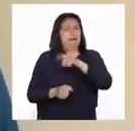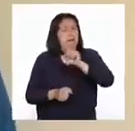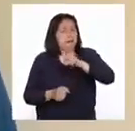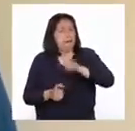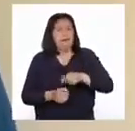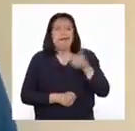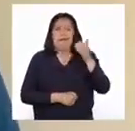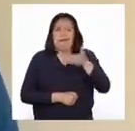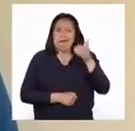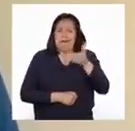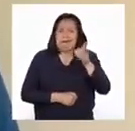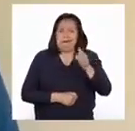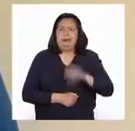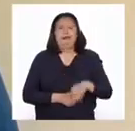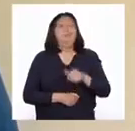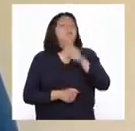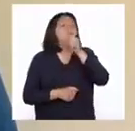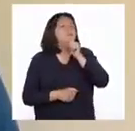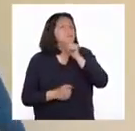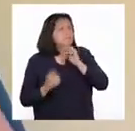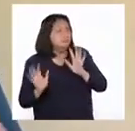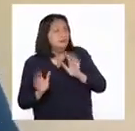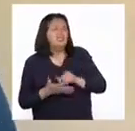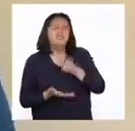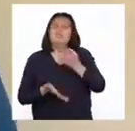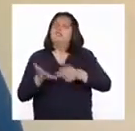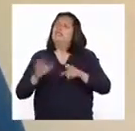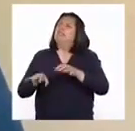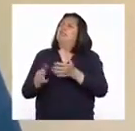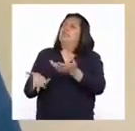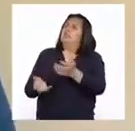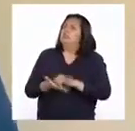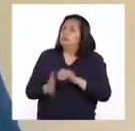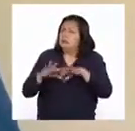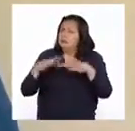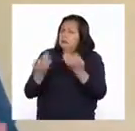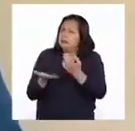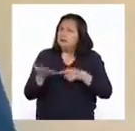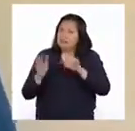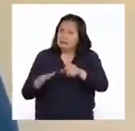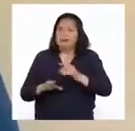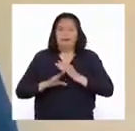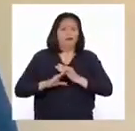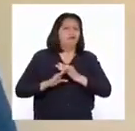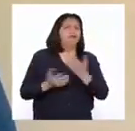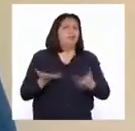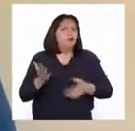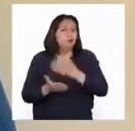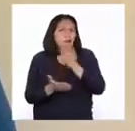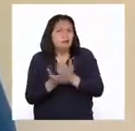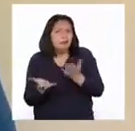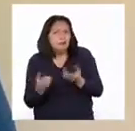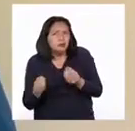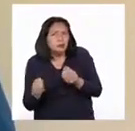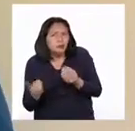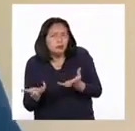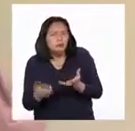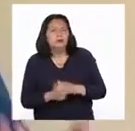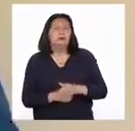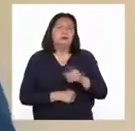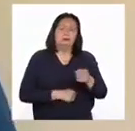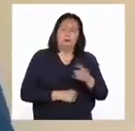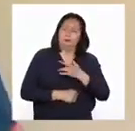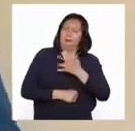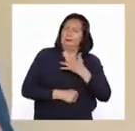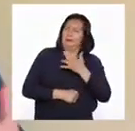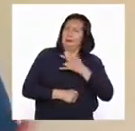mucha perseverancia y resiliencia. ¿Qué hacen ustedes con su familia para enfrentar las adversidades?